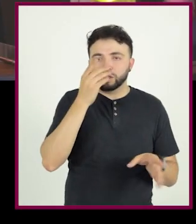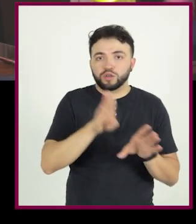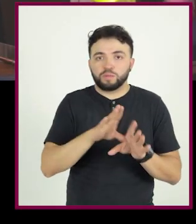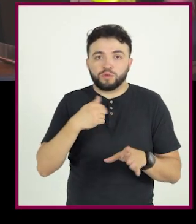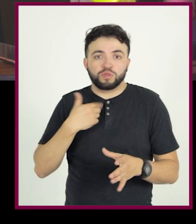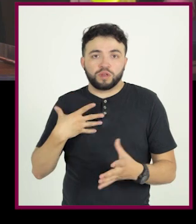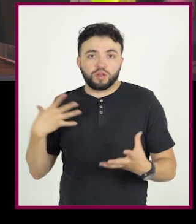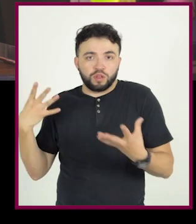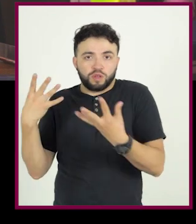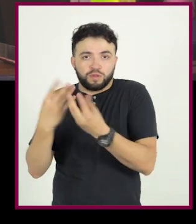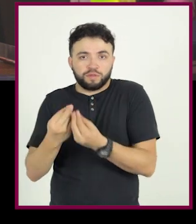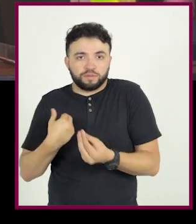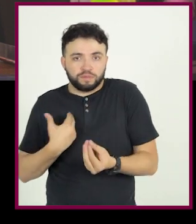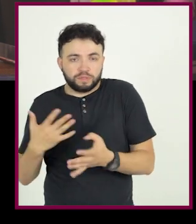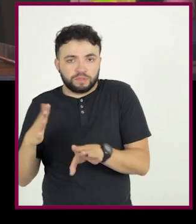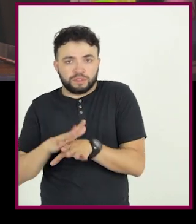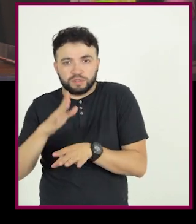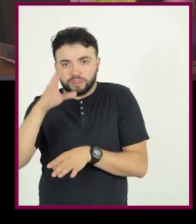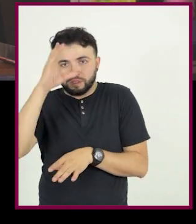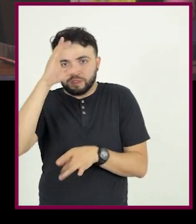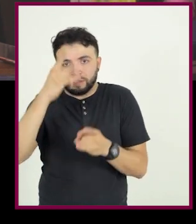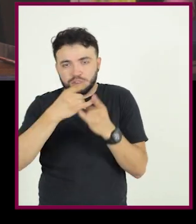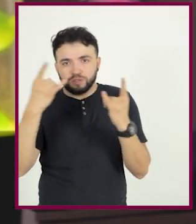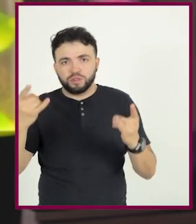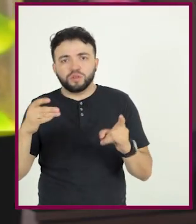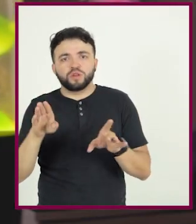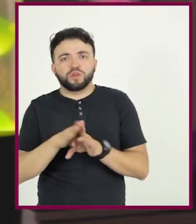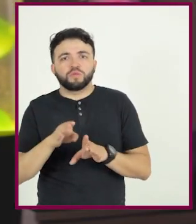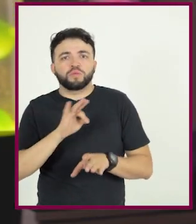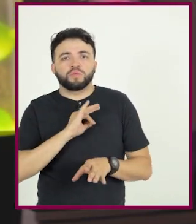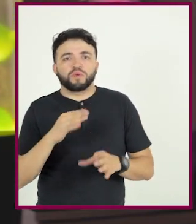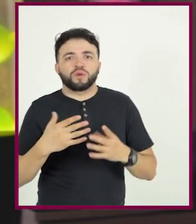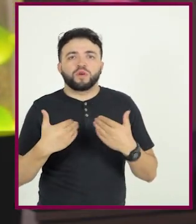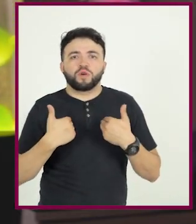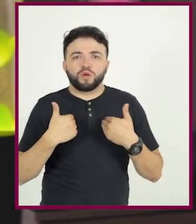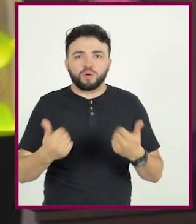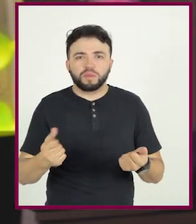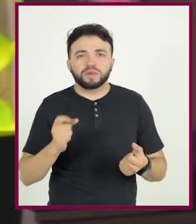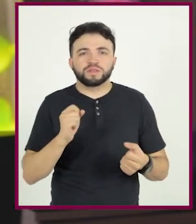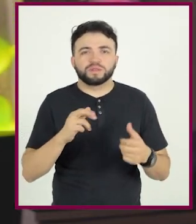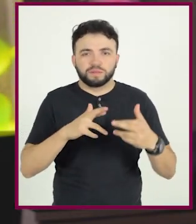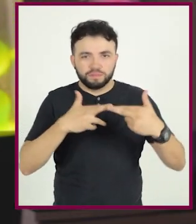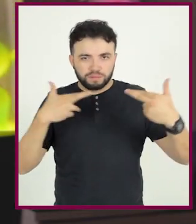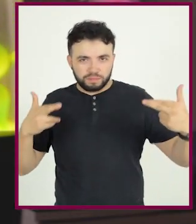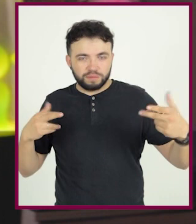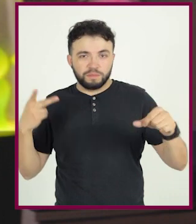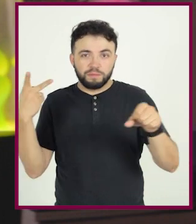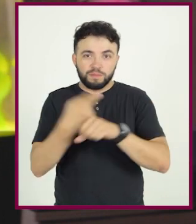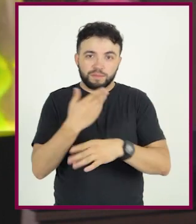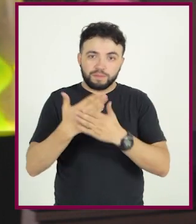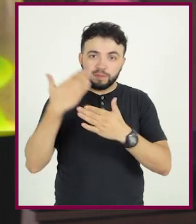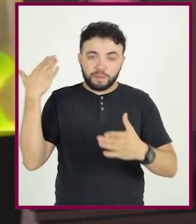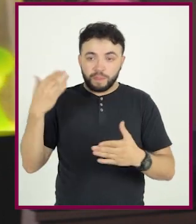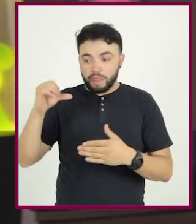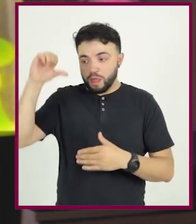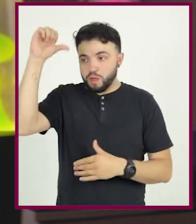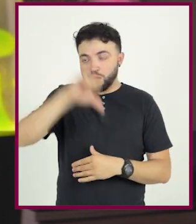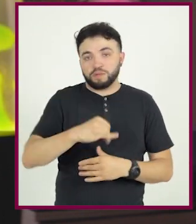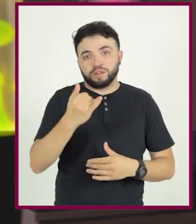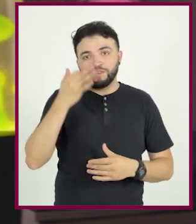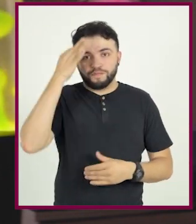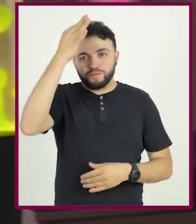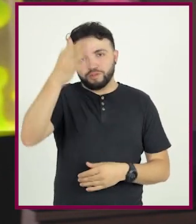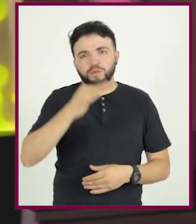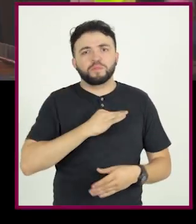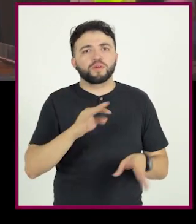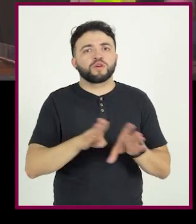en asumirnos como seres que formamos parte de la historia. Esto ocurre a partir de comprender la relación que existe entre pasado, presente